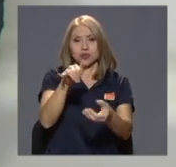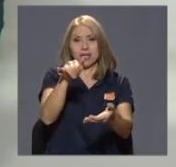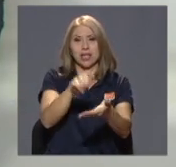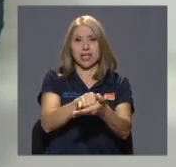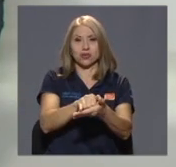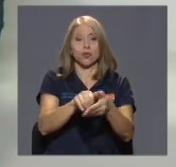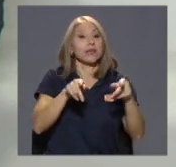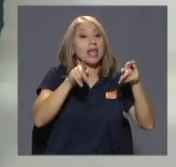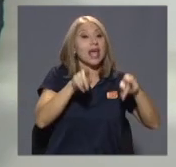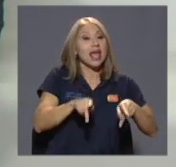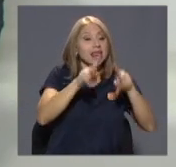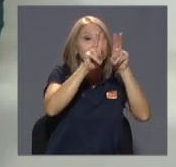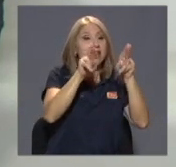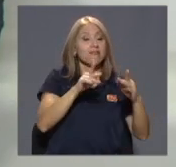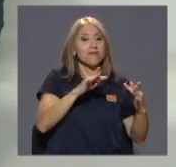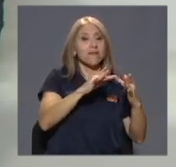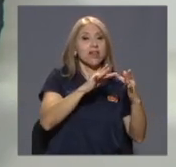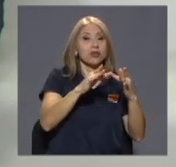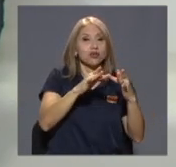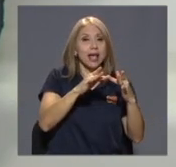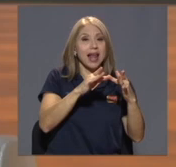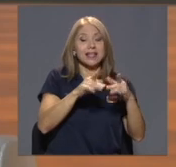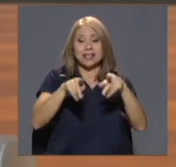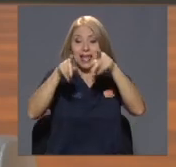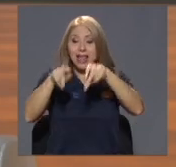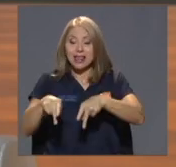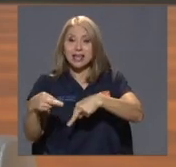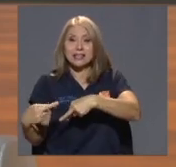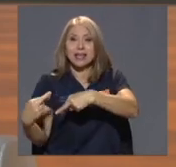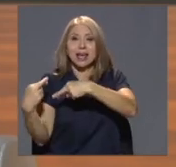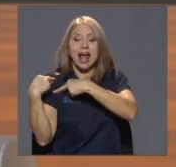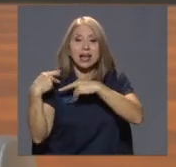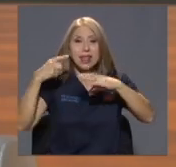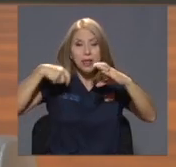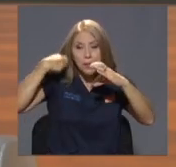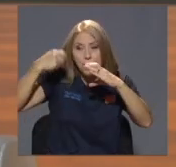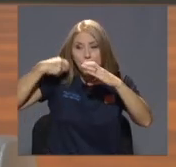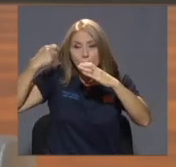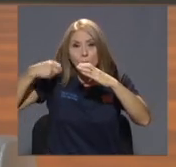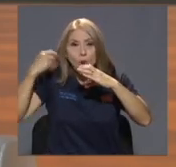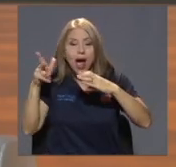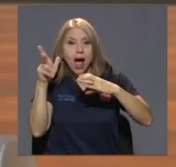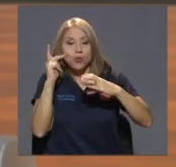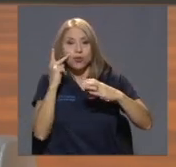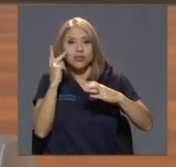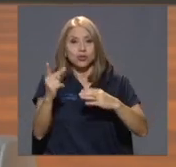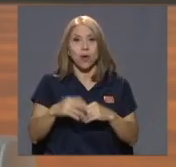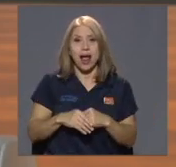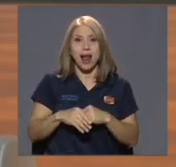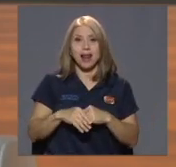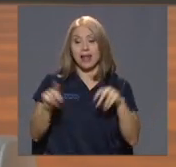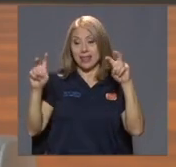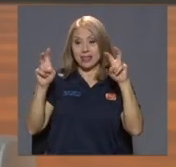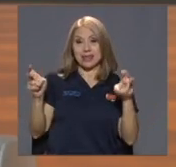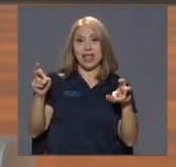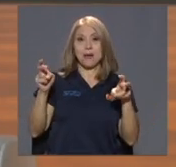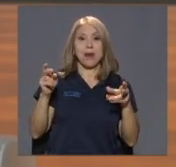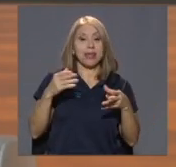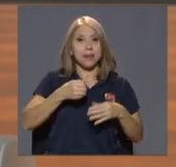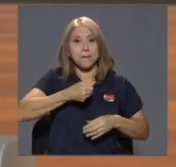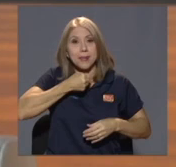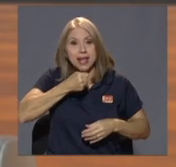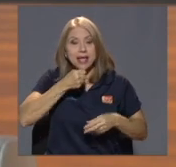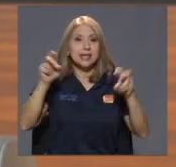redes sociales, gente que se encarga del tema de producción audiovisual, gestión de prensa, cosas de fotografía